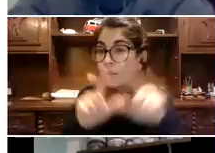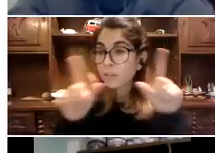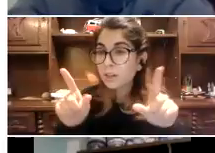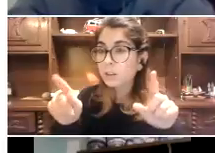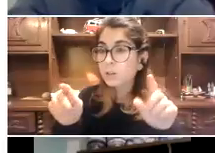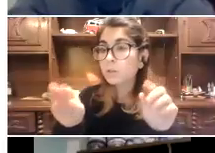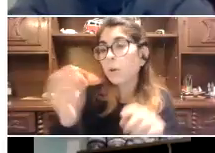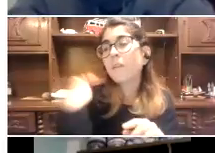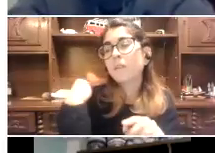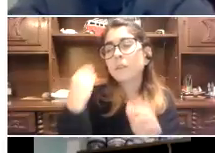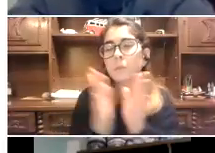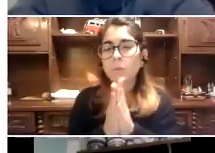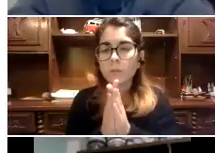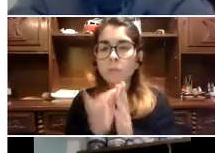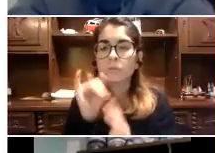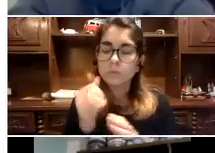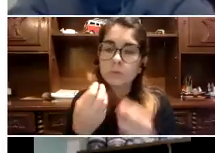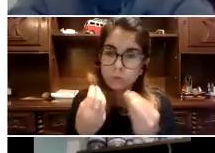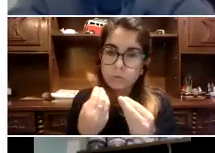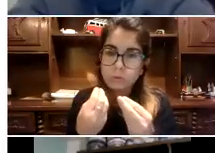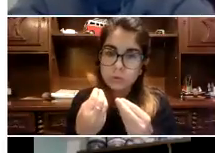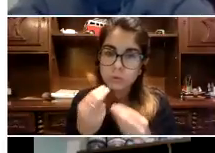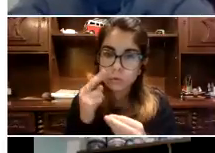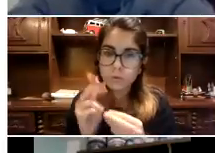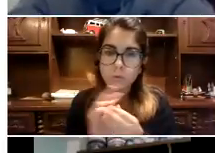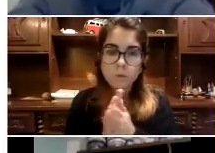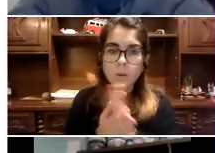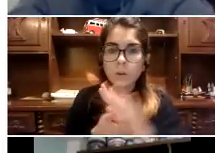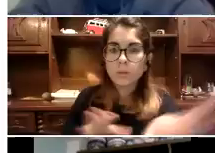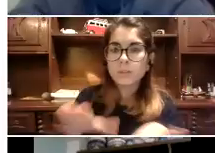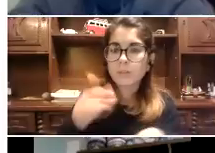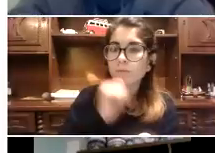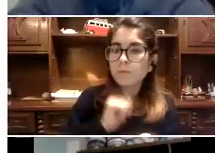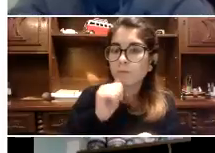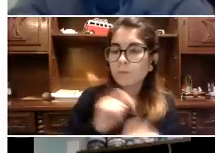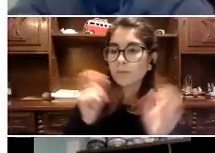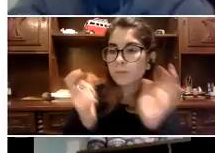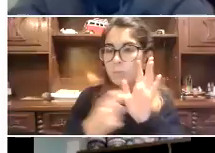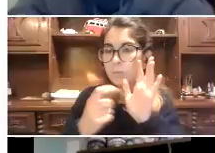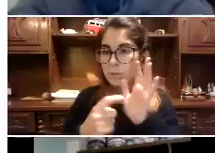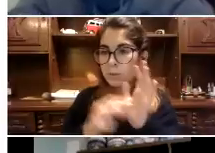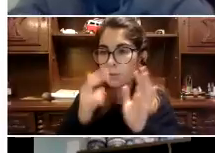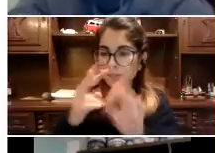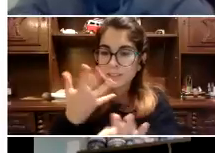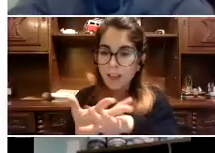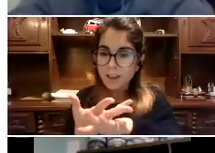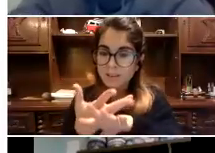De todos modos voy a chequear todos los casos que no tienen puntuación, voy a chequear si acaso está el archivo en el correo o